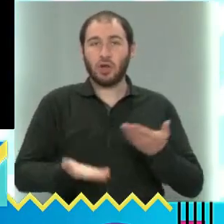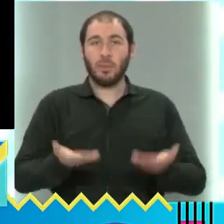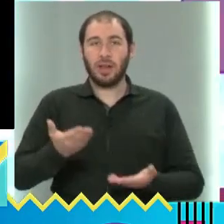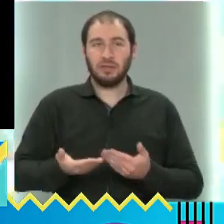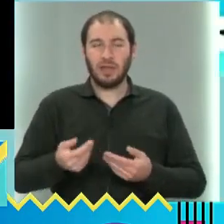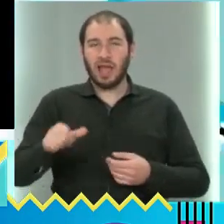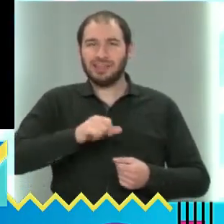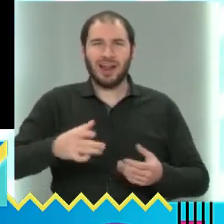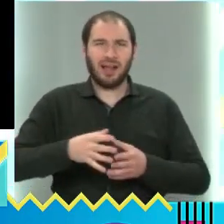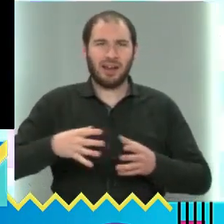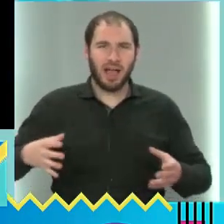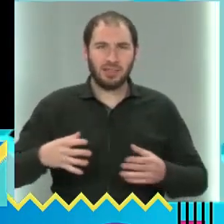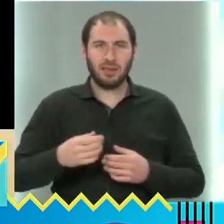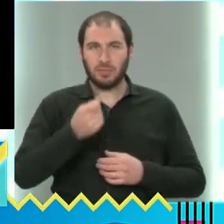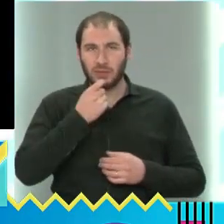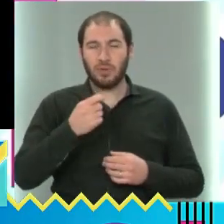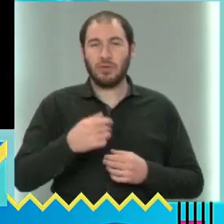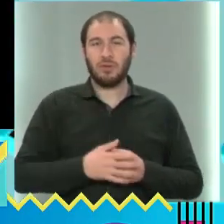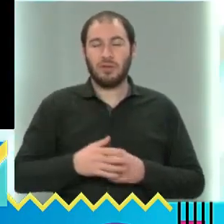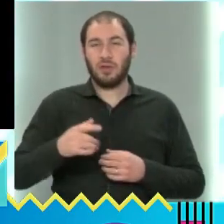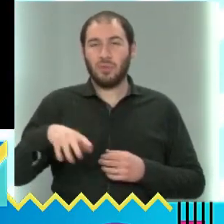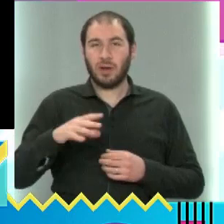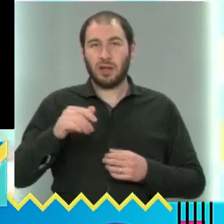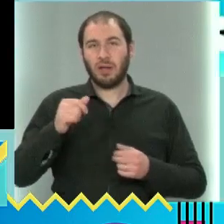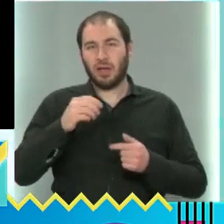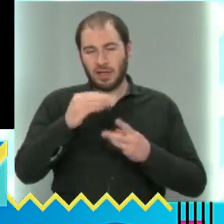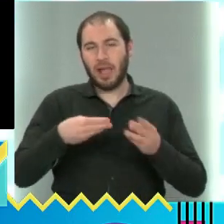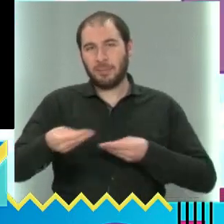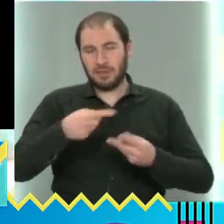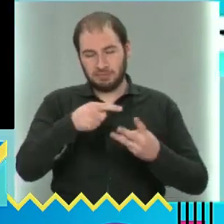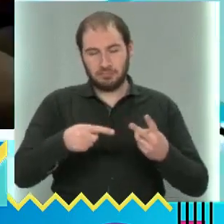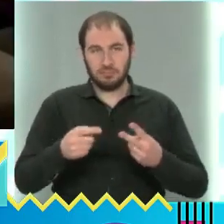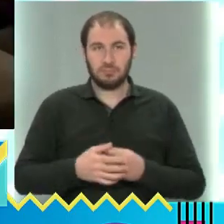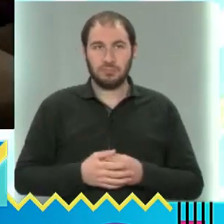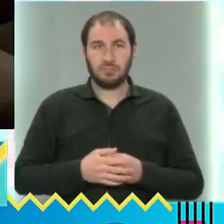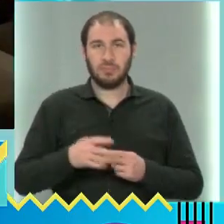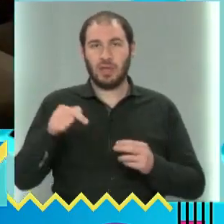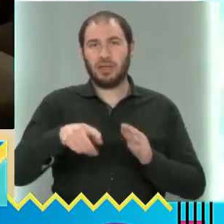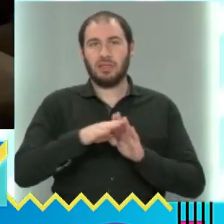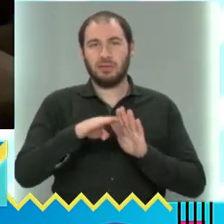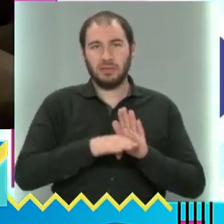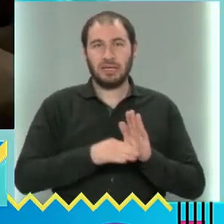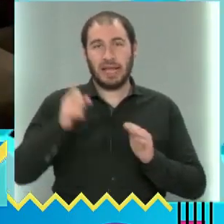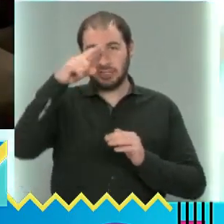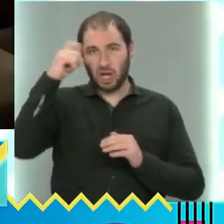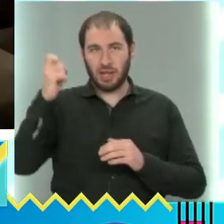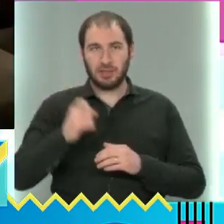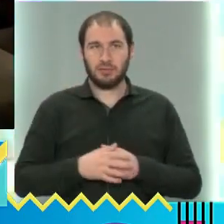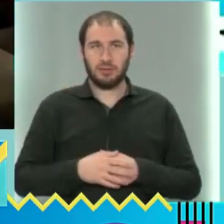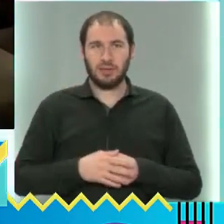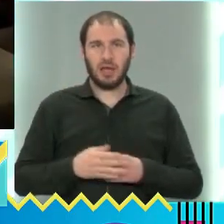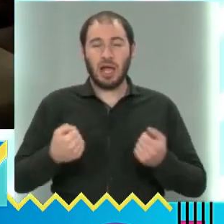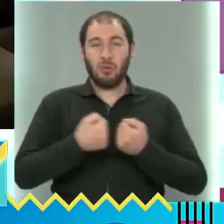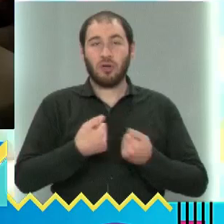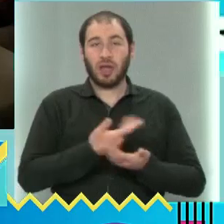a las grandes aceiteras como General Dehesa o Molinos Río de la Plata, que definen a nivel nacional los